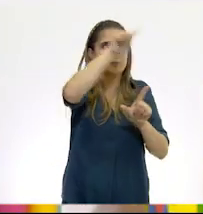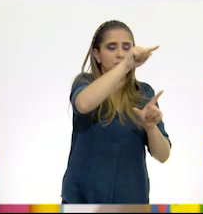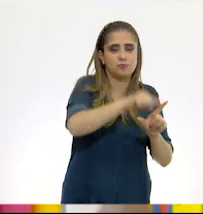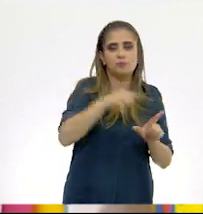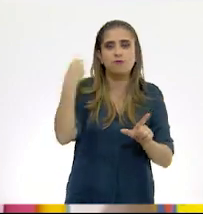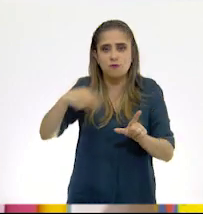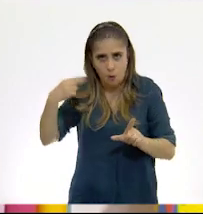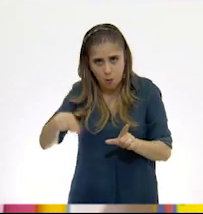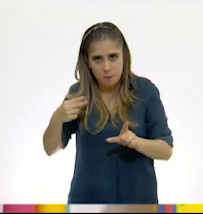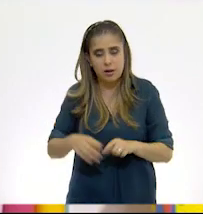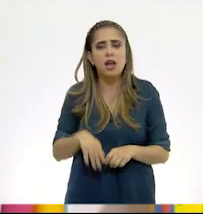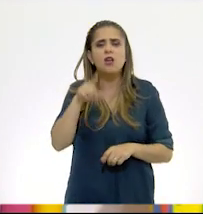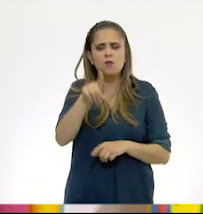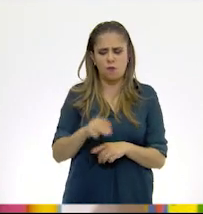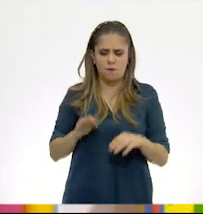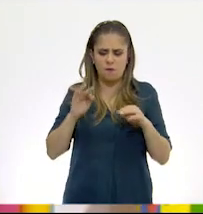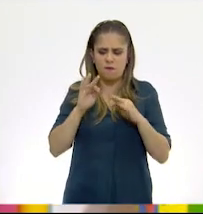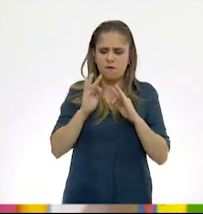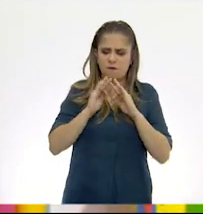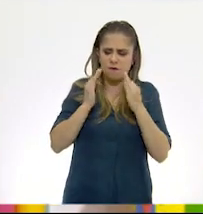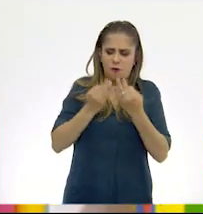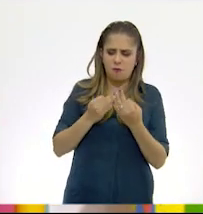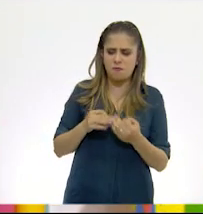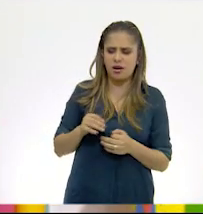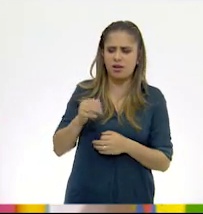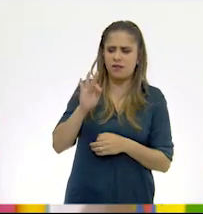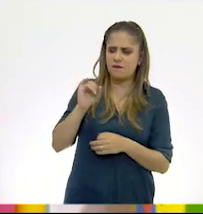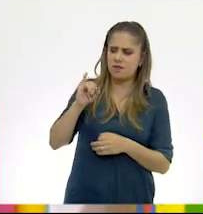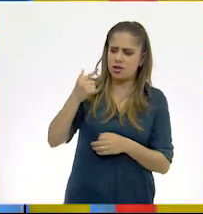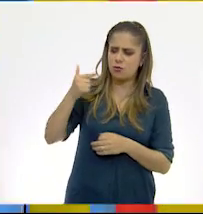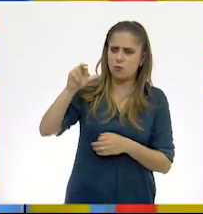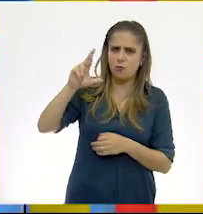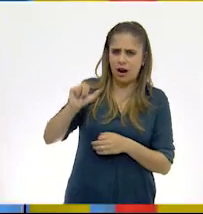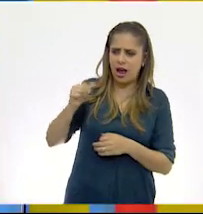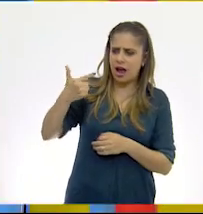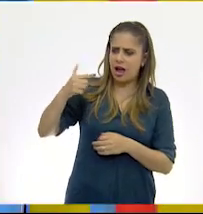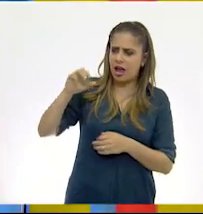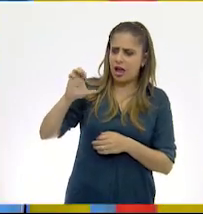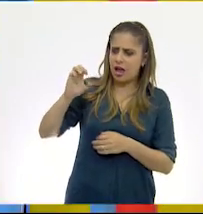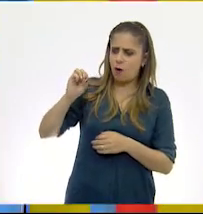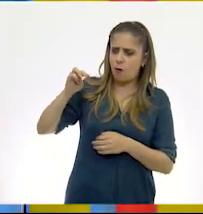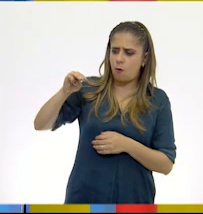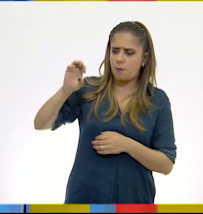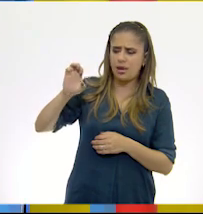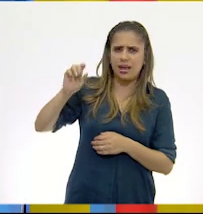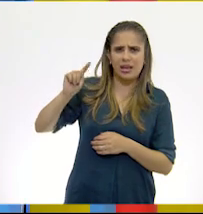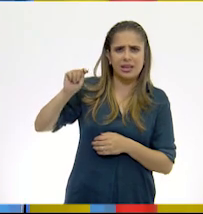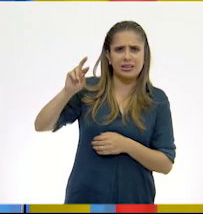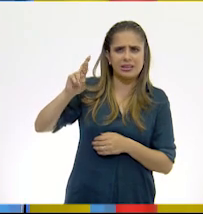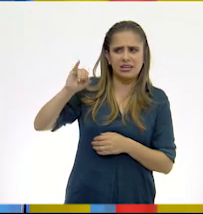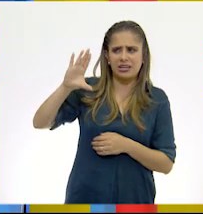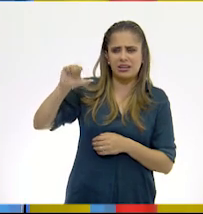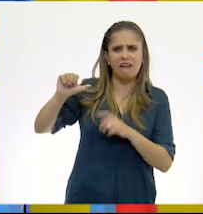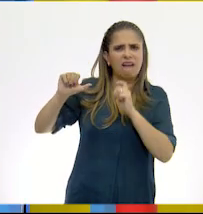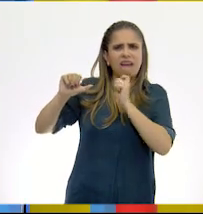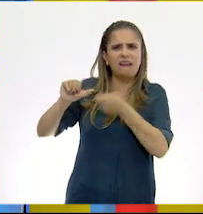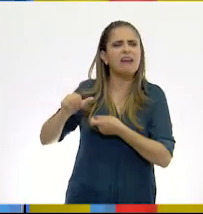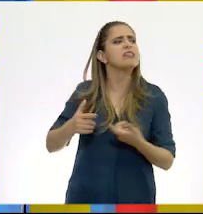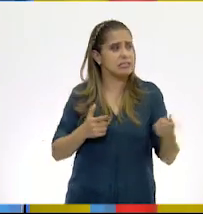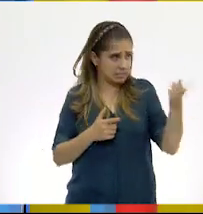figura geométrica. Muy bien. ¿Sabes qué es una figura geométrica, Oscar? A ver, prefiero escucharlo de la voz